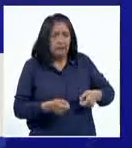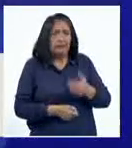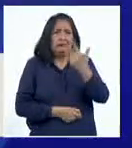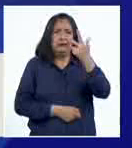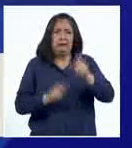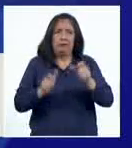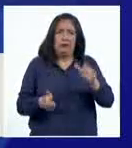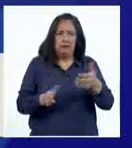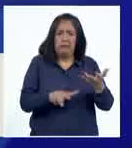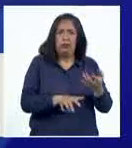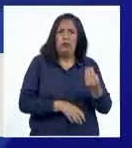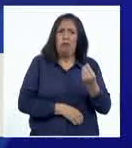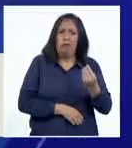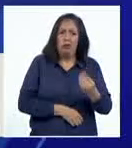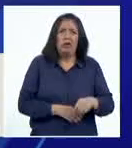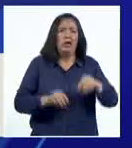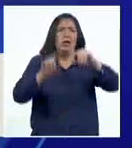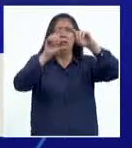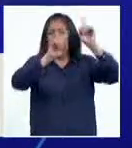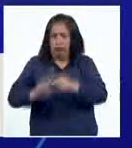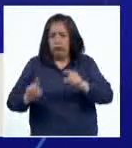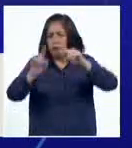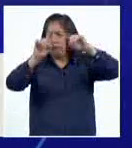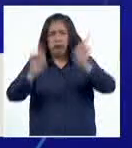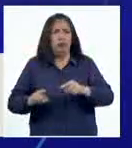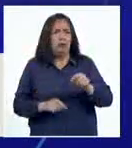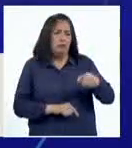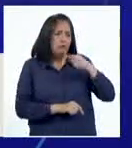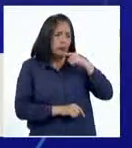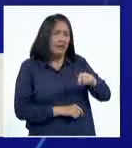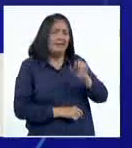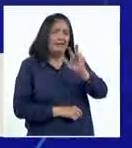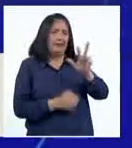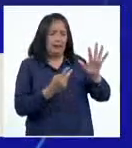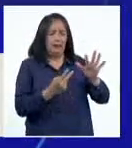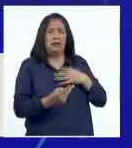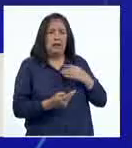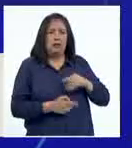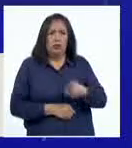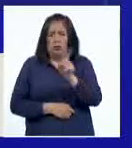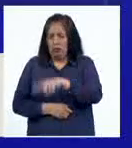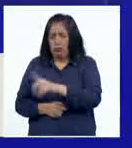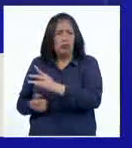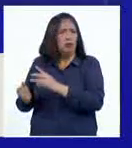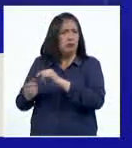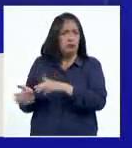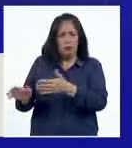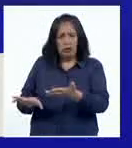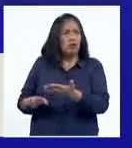perdieron la vida debido a las descargas eléctricas. Una mujer de 37 años y su compañero murieron en